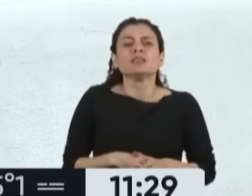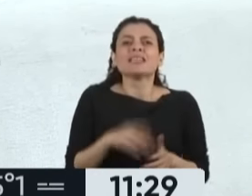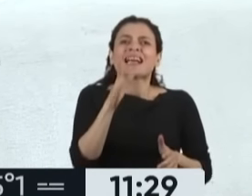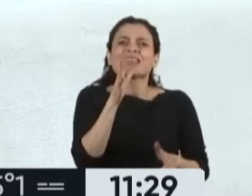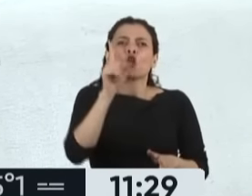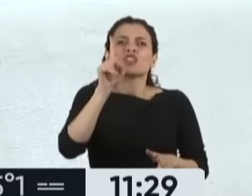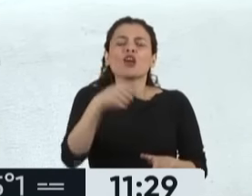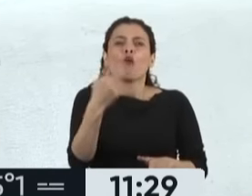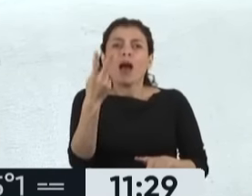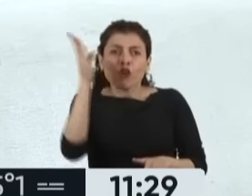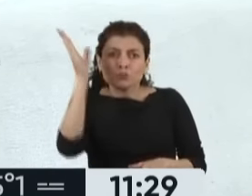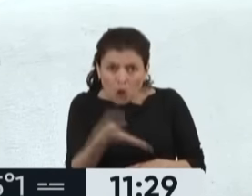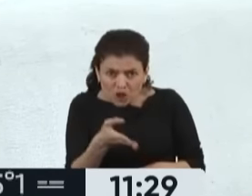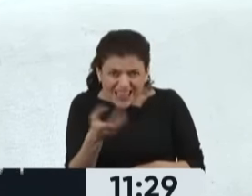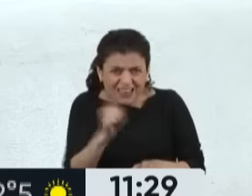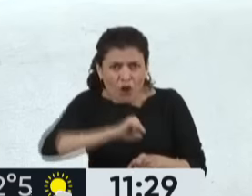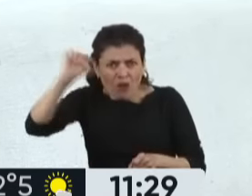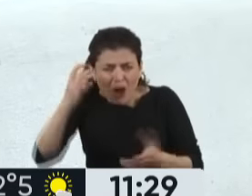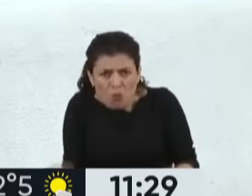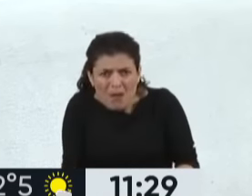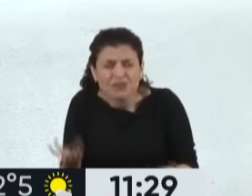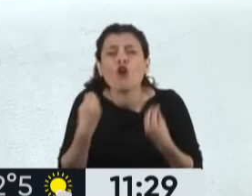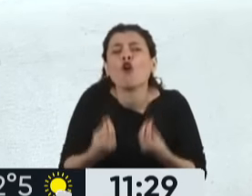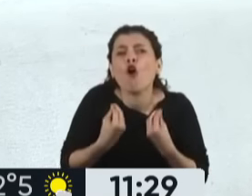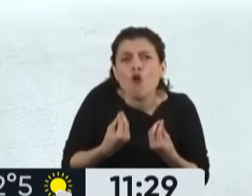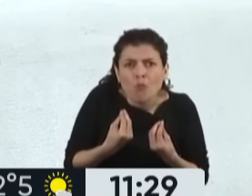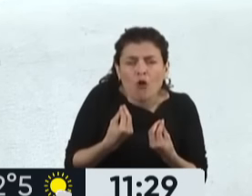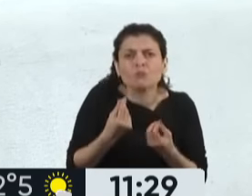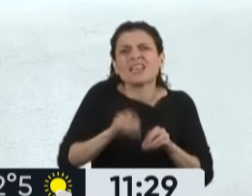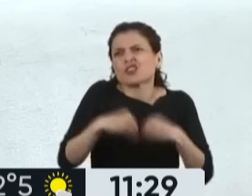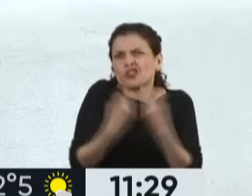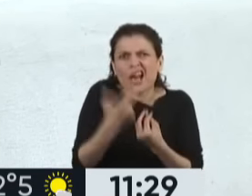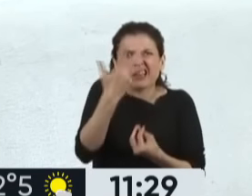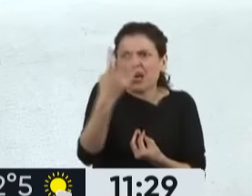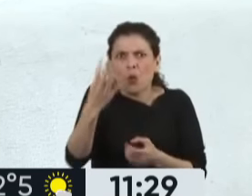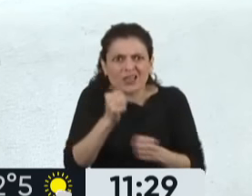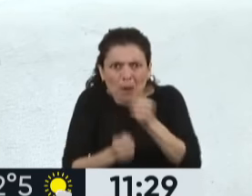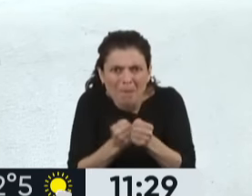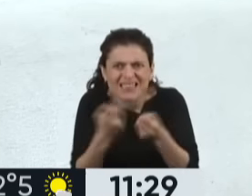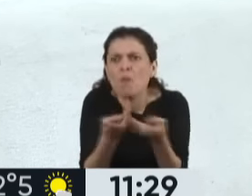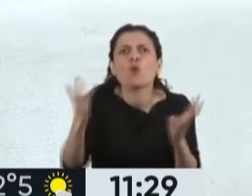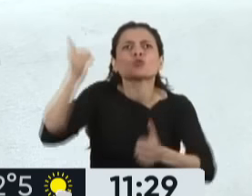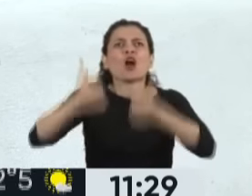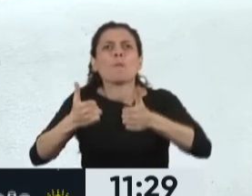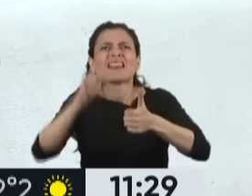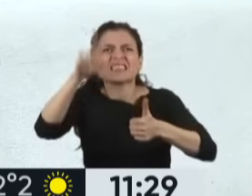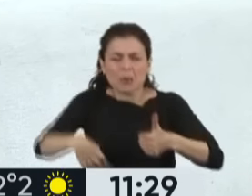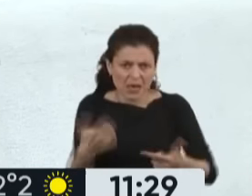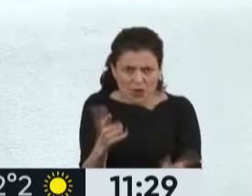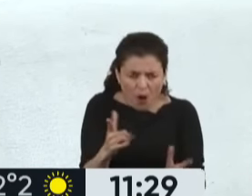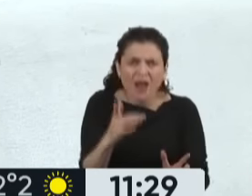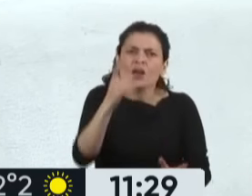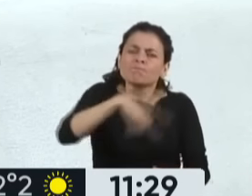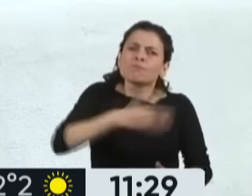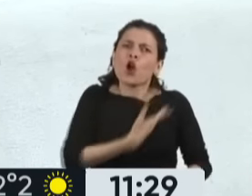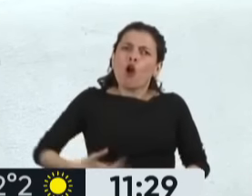ahí tampoco son muchas empresas las que hay, son 3 o 4 y uno va buscando precios y más o menos están dentro del mismo rango. ¿Se está analizando esto?